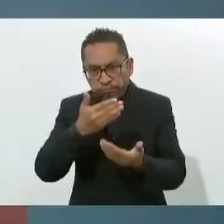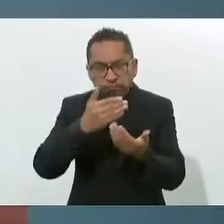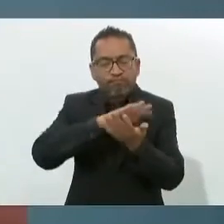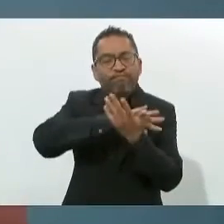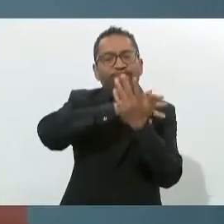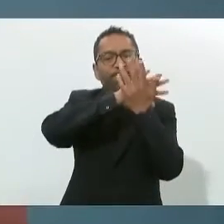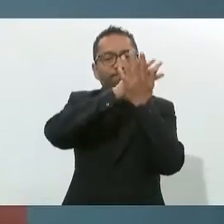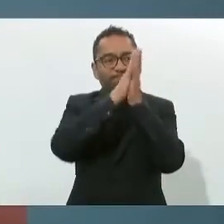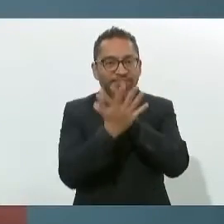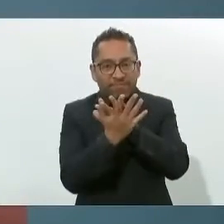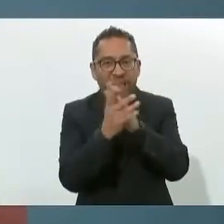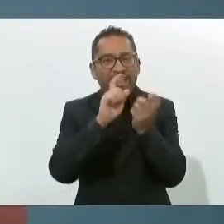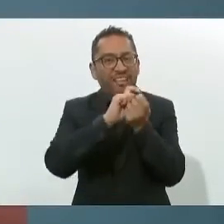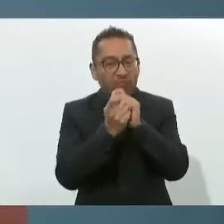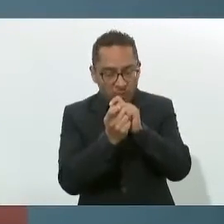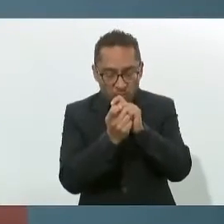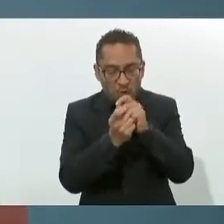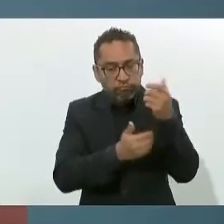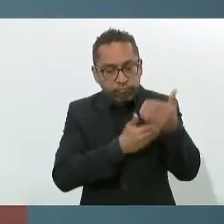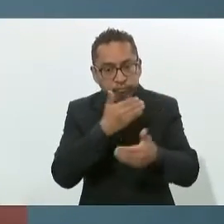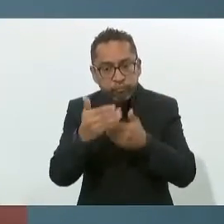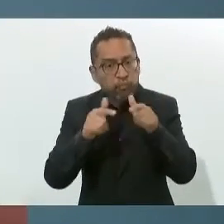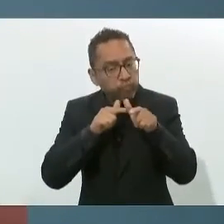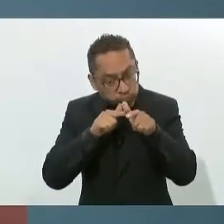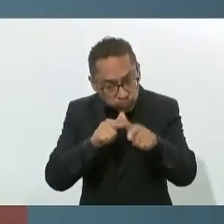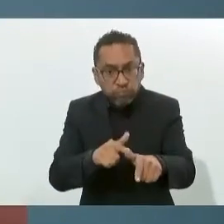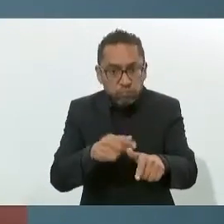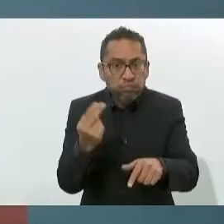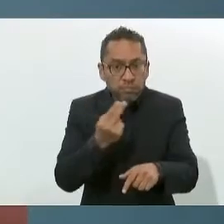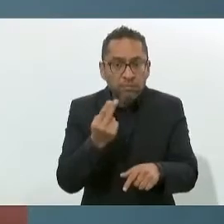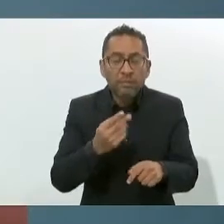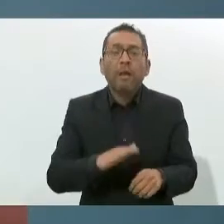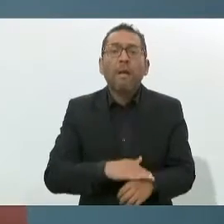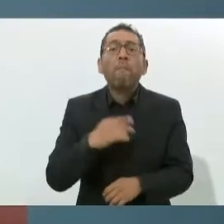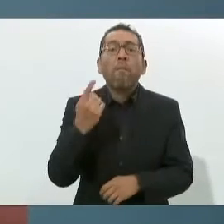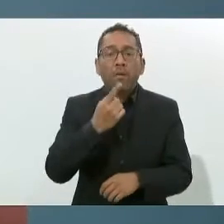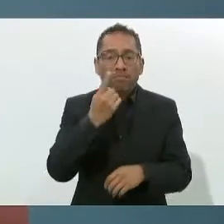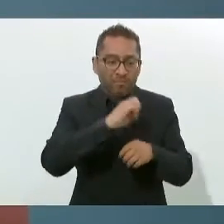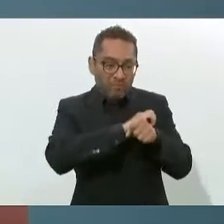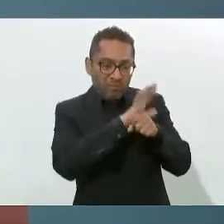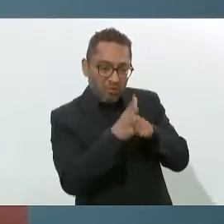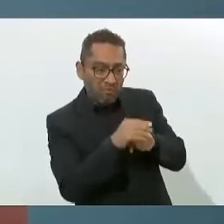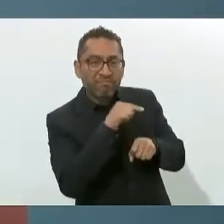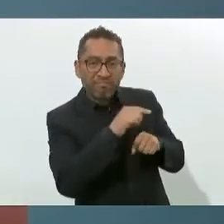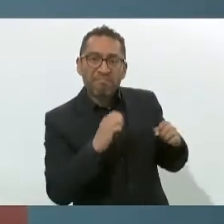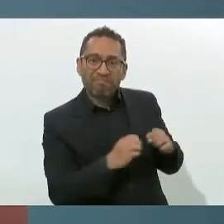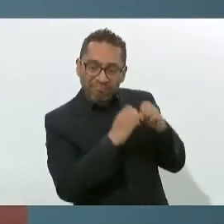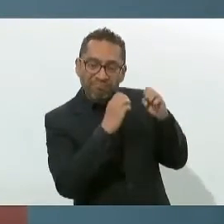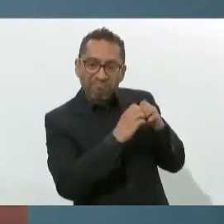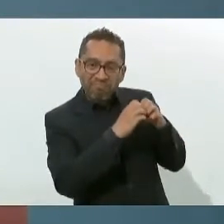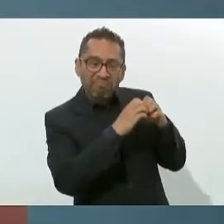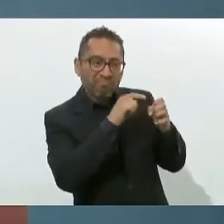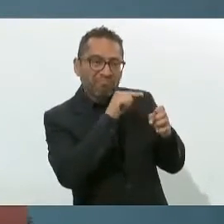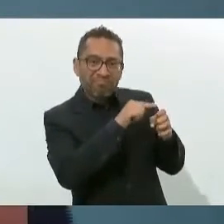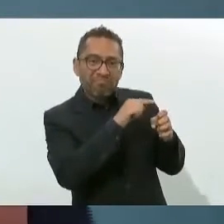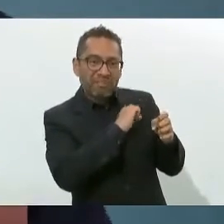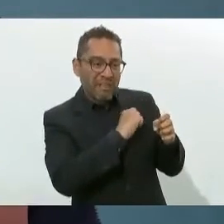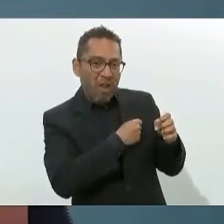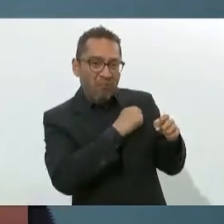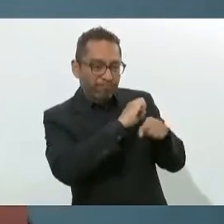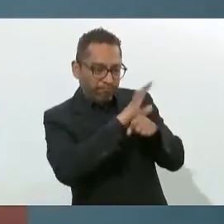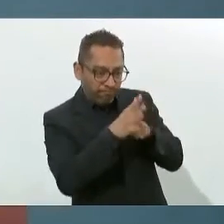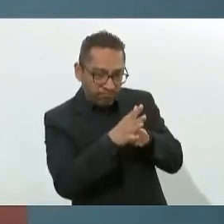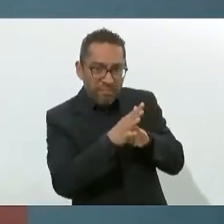transformación, porque sí, el COVID es una pandemia, pero la